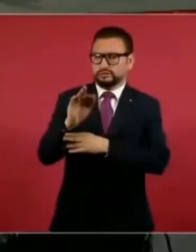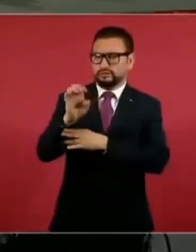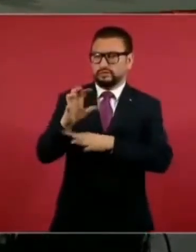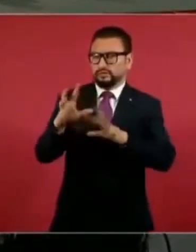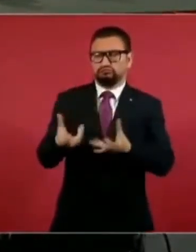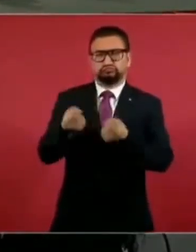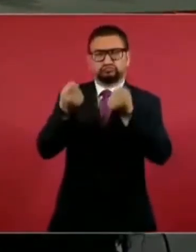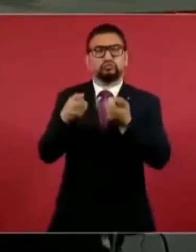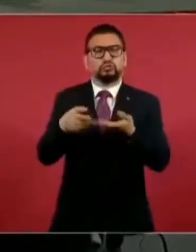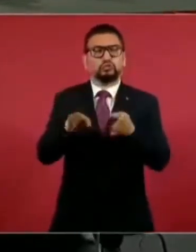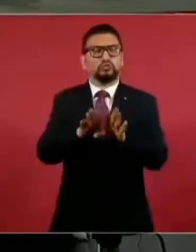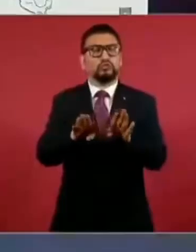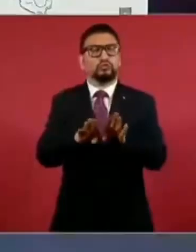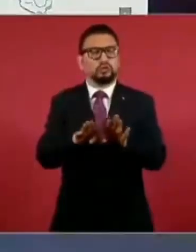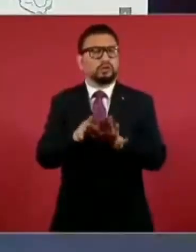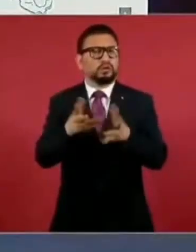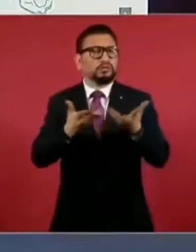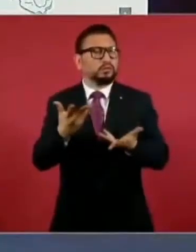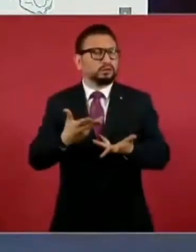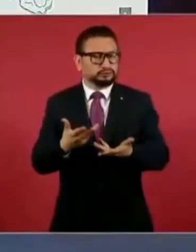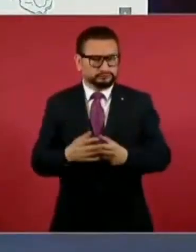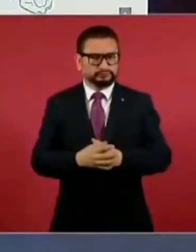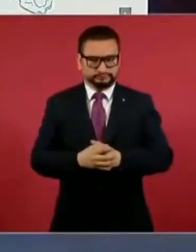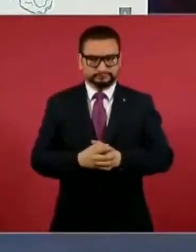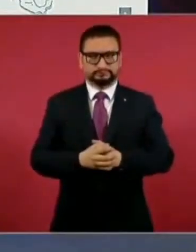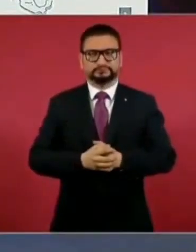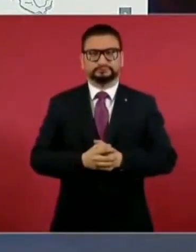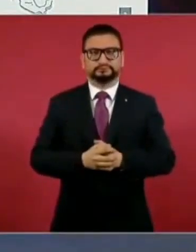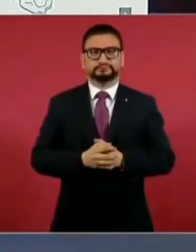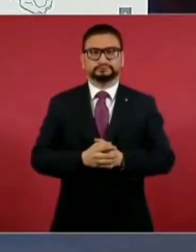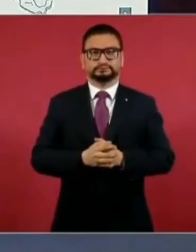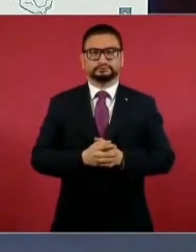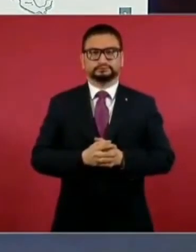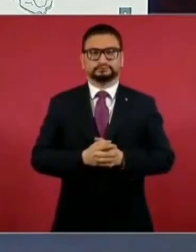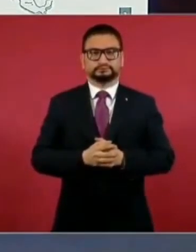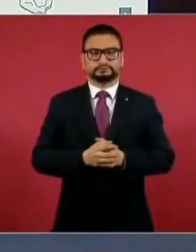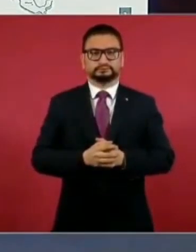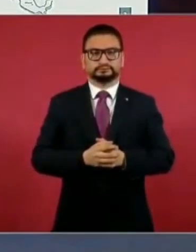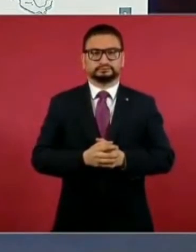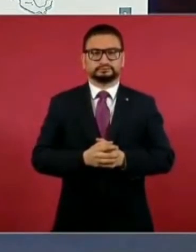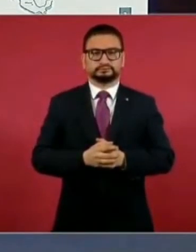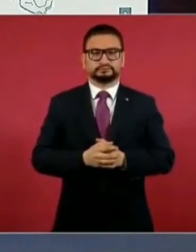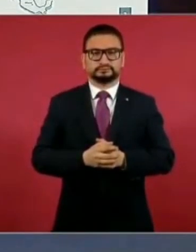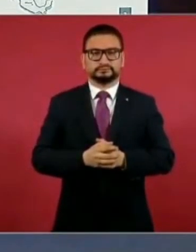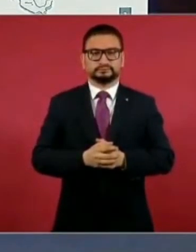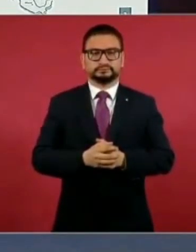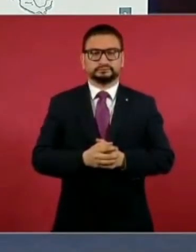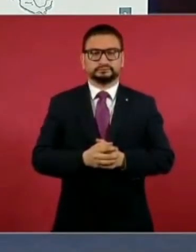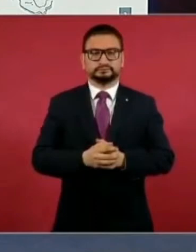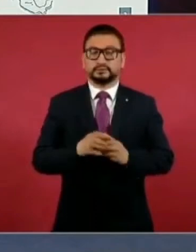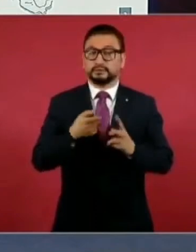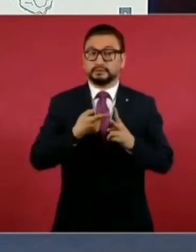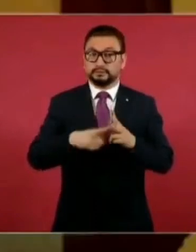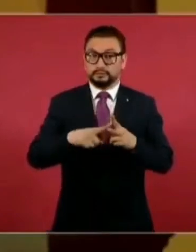Federal de Electricidad a lo largo de toda su cadena de valor. Partimos del escenario